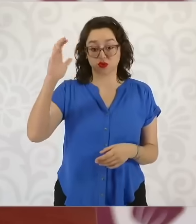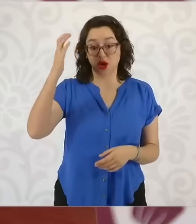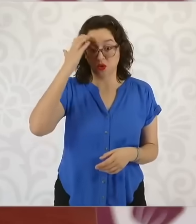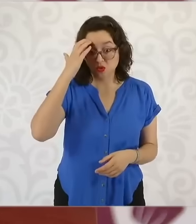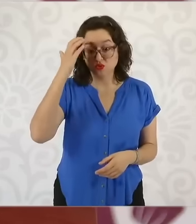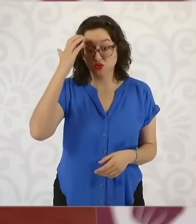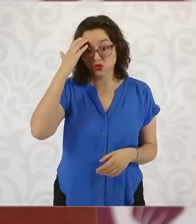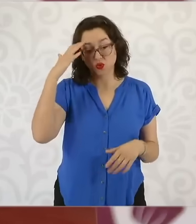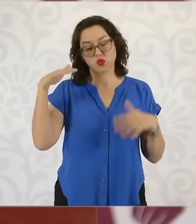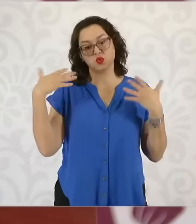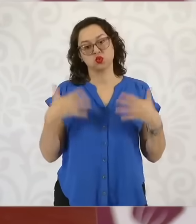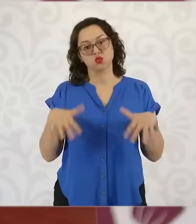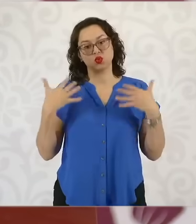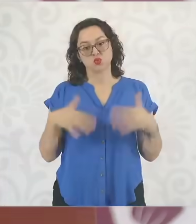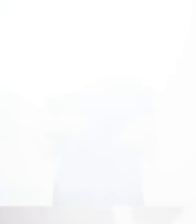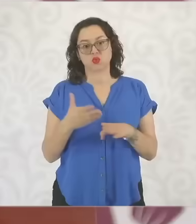intocables.